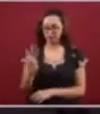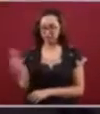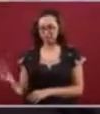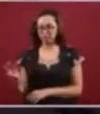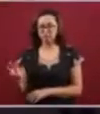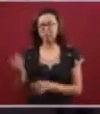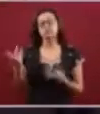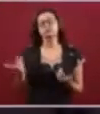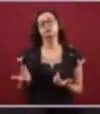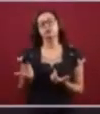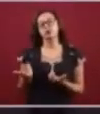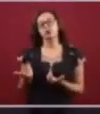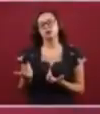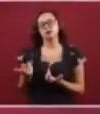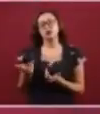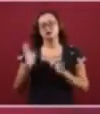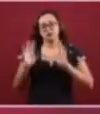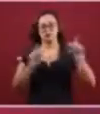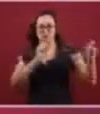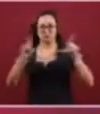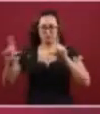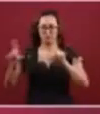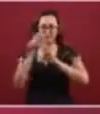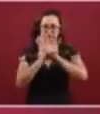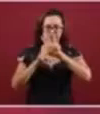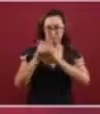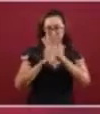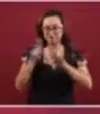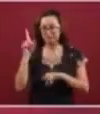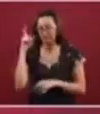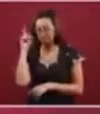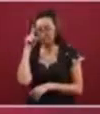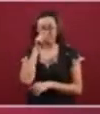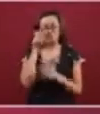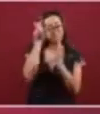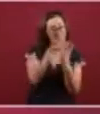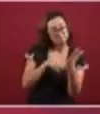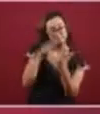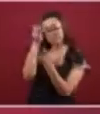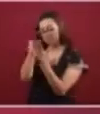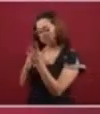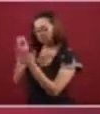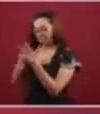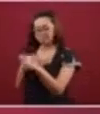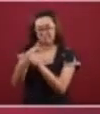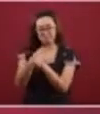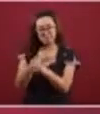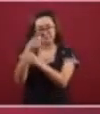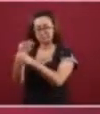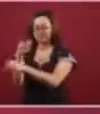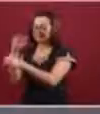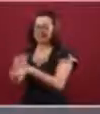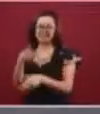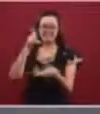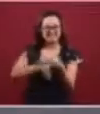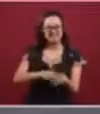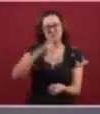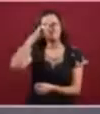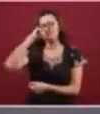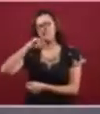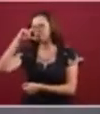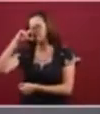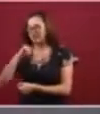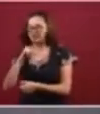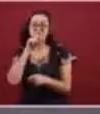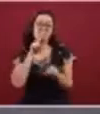es solamente la página que la hemos renovado con mucha dificultad porque había deficiencias técnicas. El presupuesto